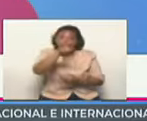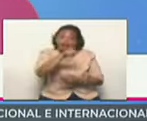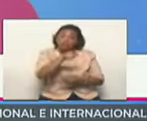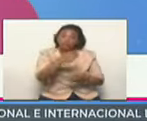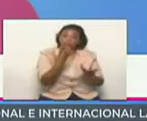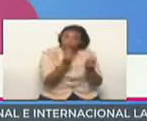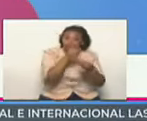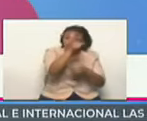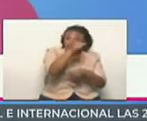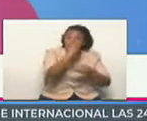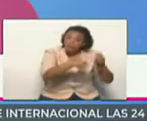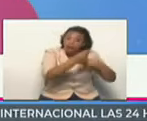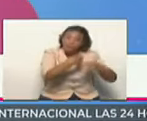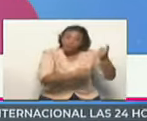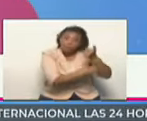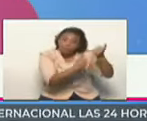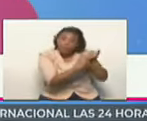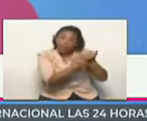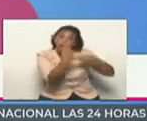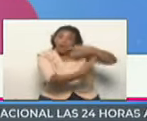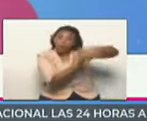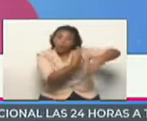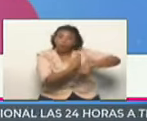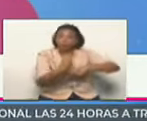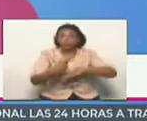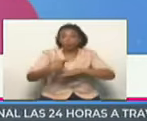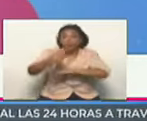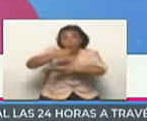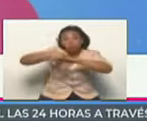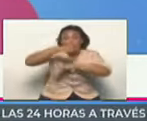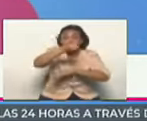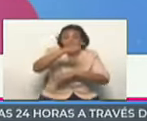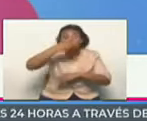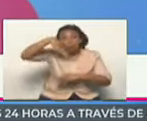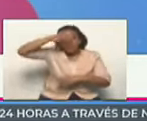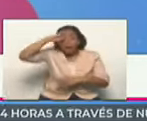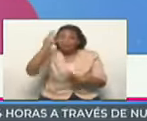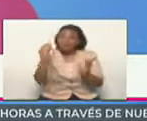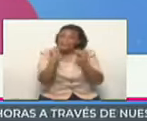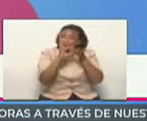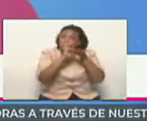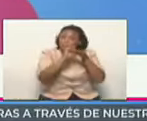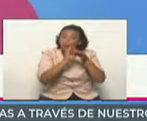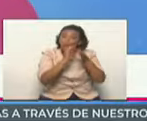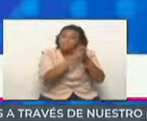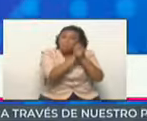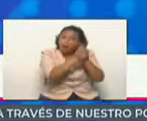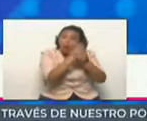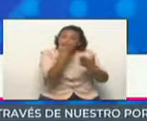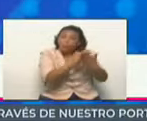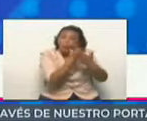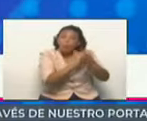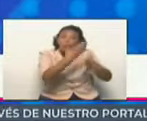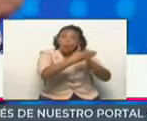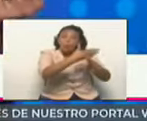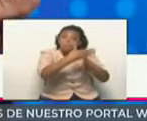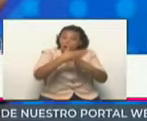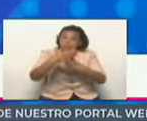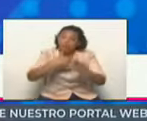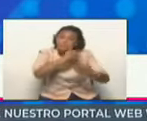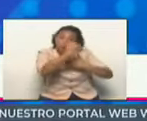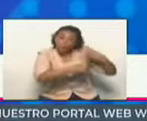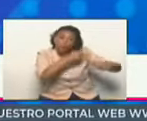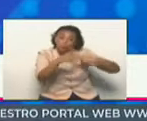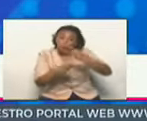cubana, a apoyar a la revolución cubana y además seguir construyendo una economía compartida, de producción